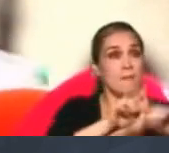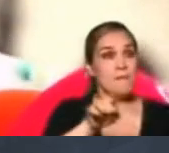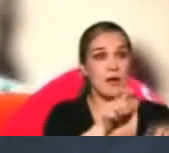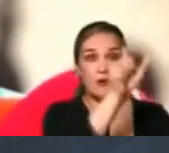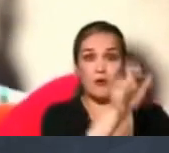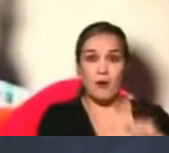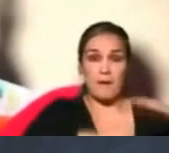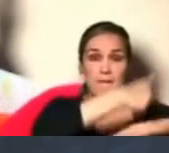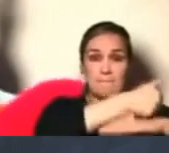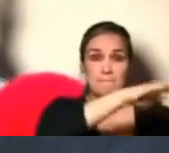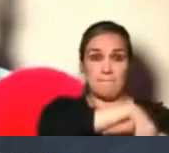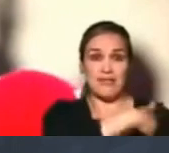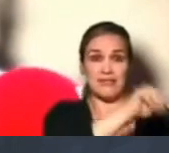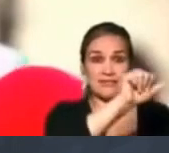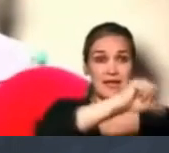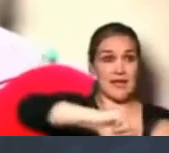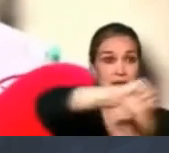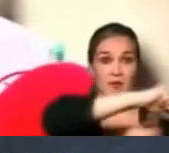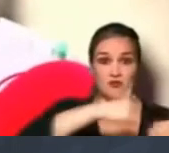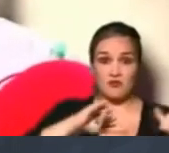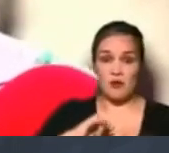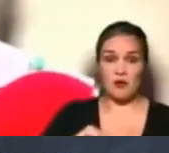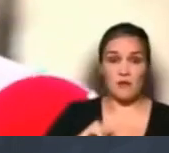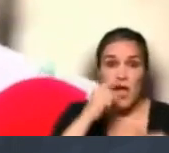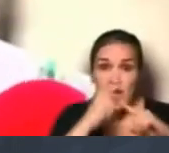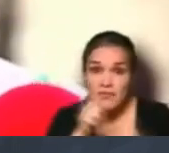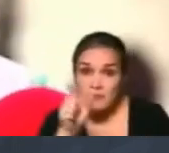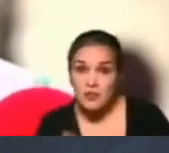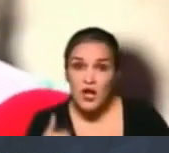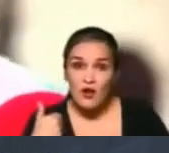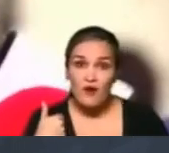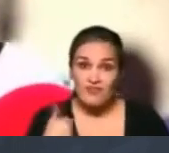hombre, que es un ex congresista. No. ¿No? ¿Quién es